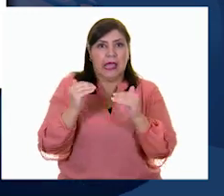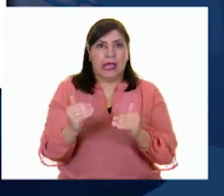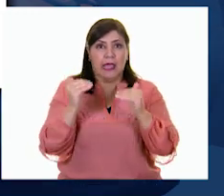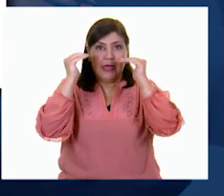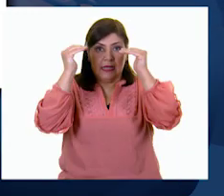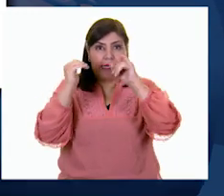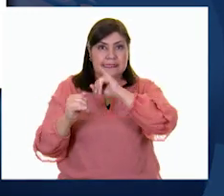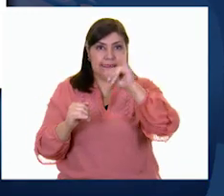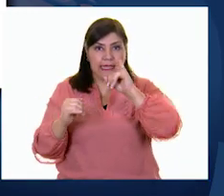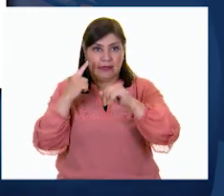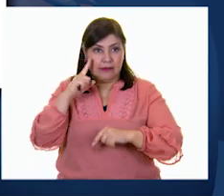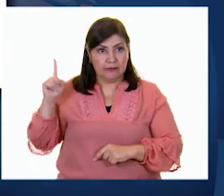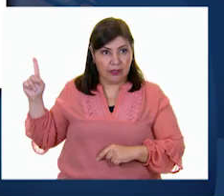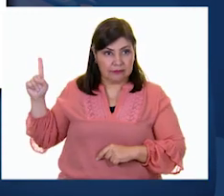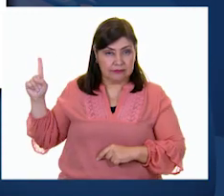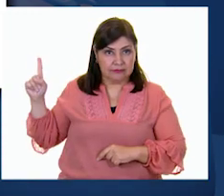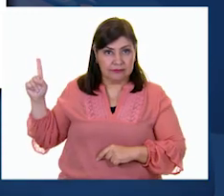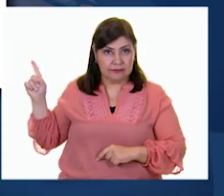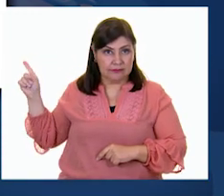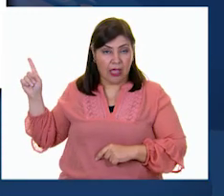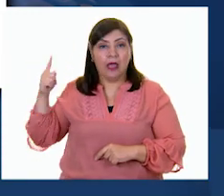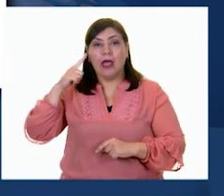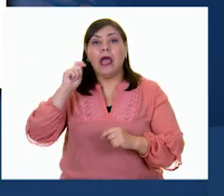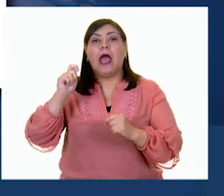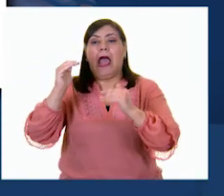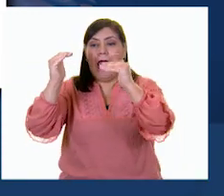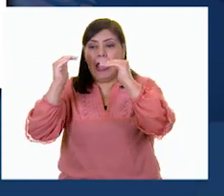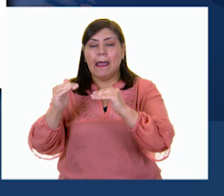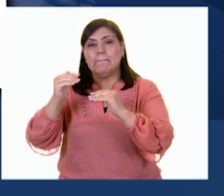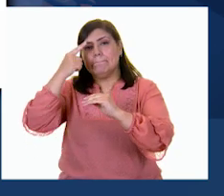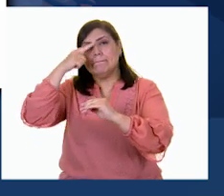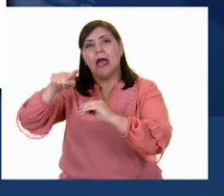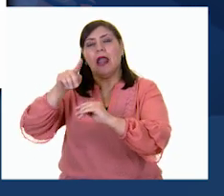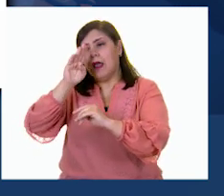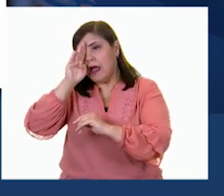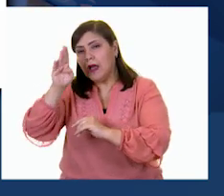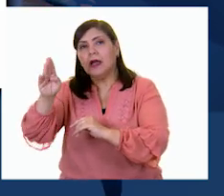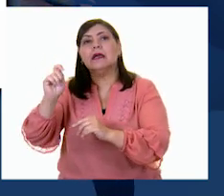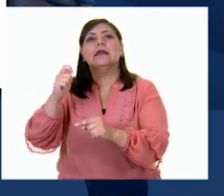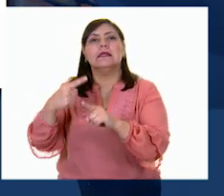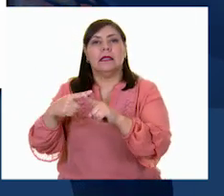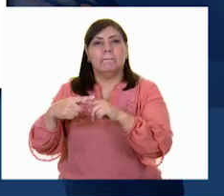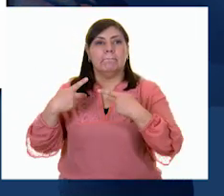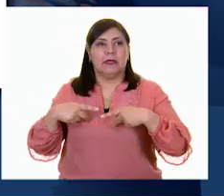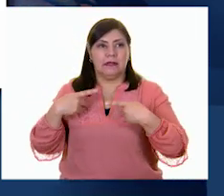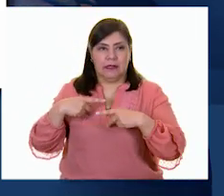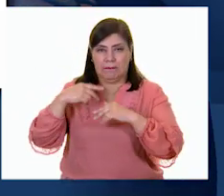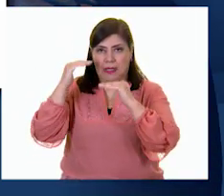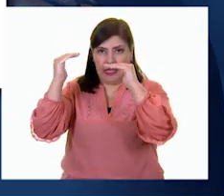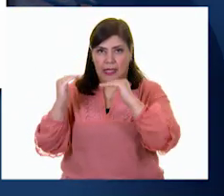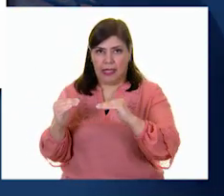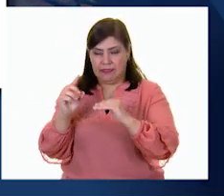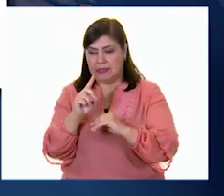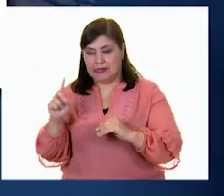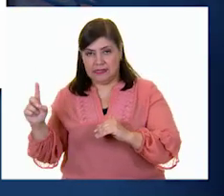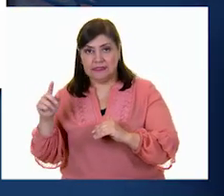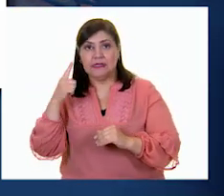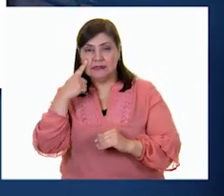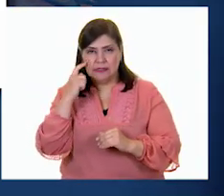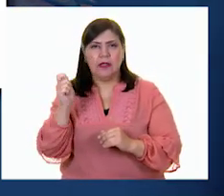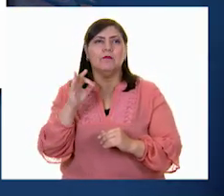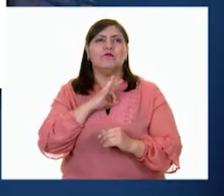sobre y los del destinatario en la parte inferior derecha. En cada caso deben anotar primero el tratamiento y